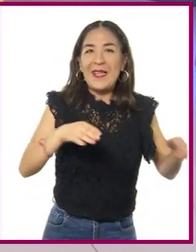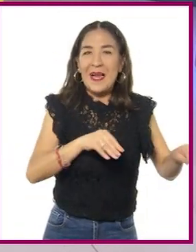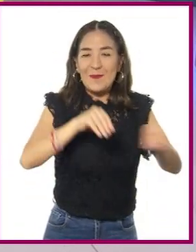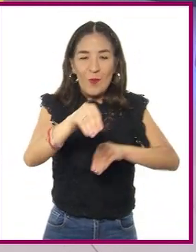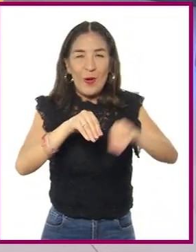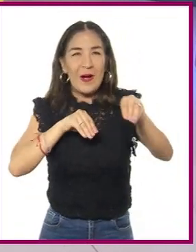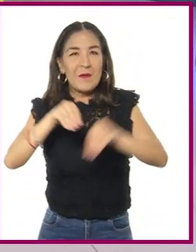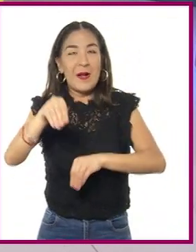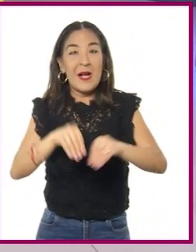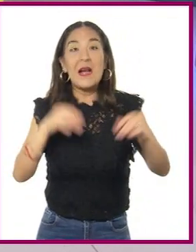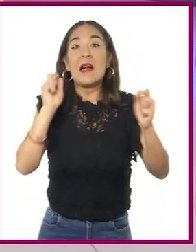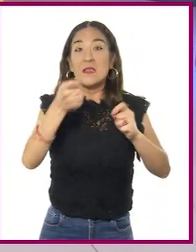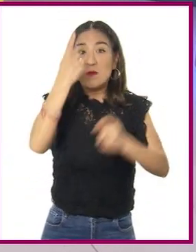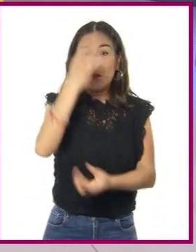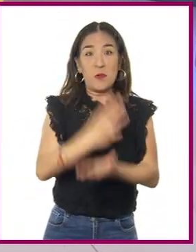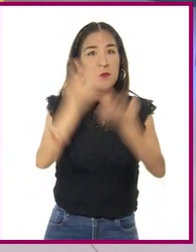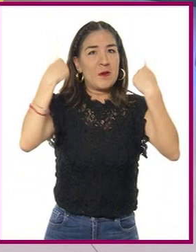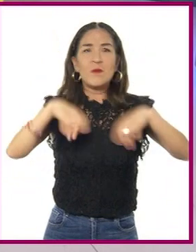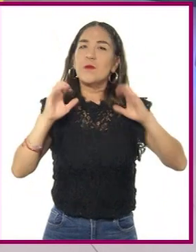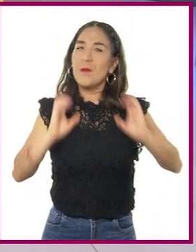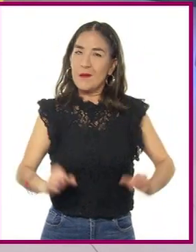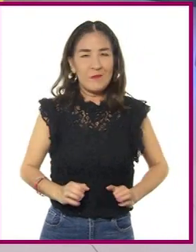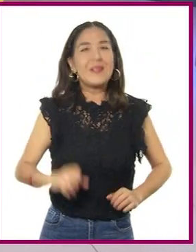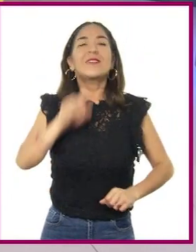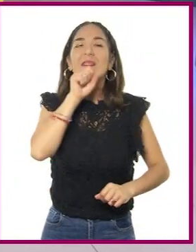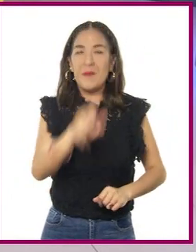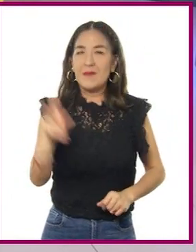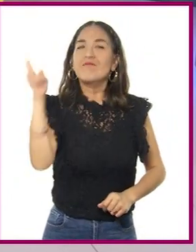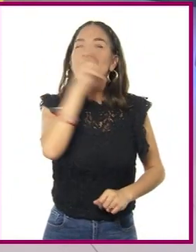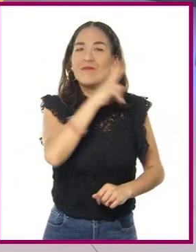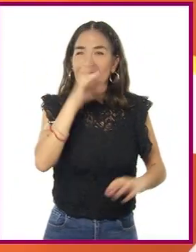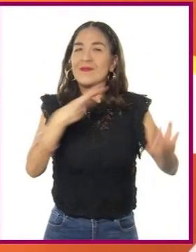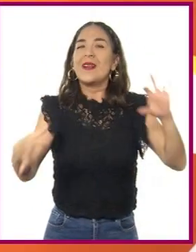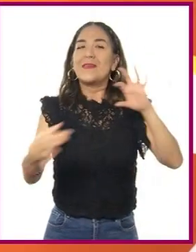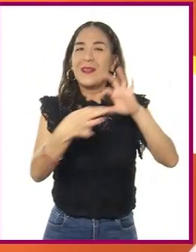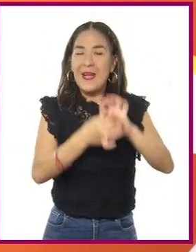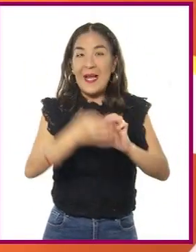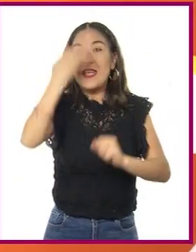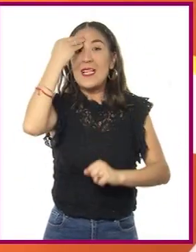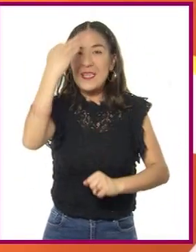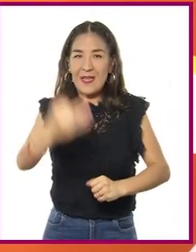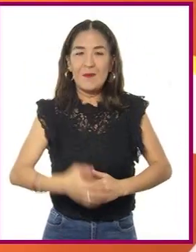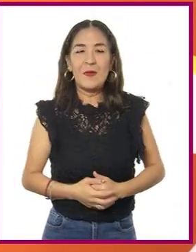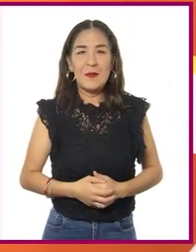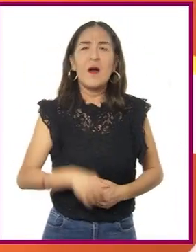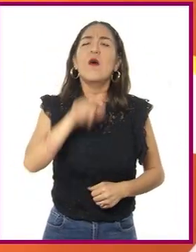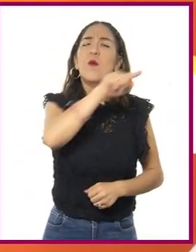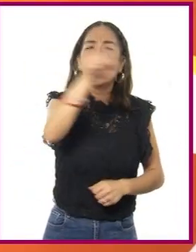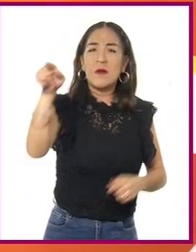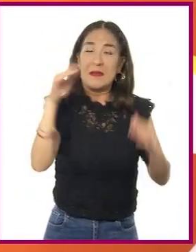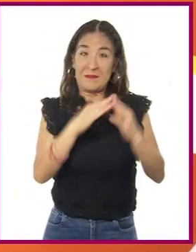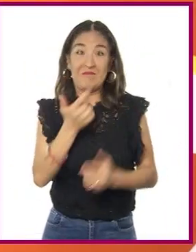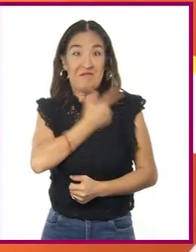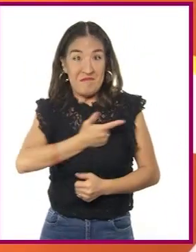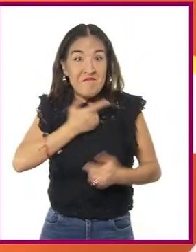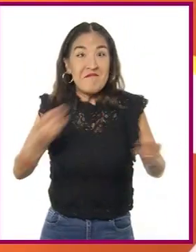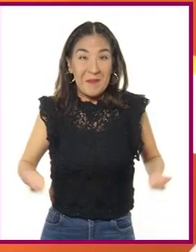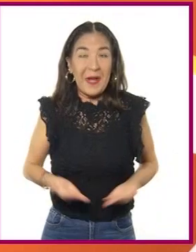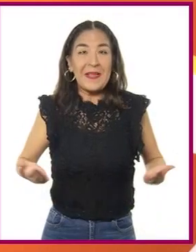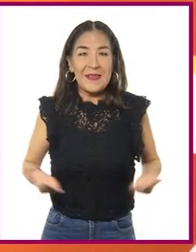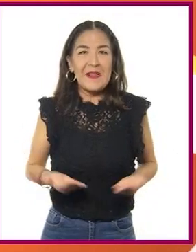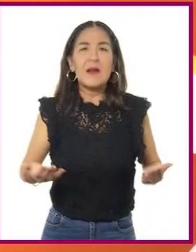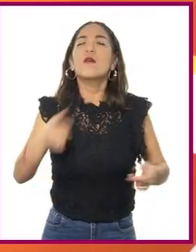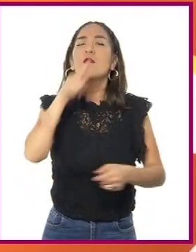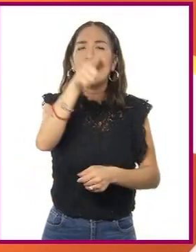se conjugan las partes de nuestro cuerpo, sino la respiración. Si a ustedes en casa les gusta bailar,